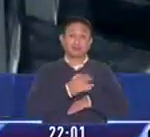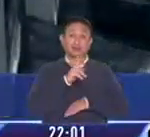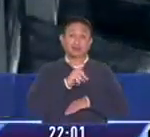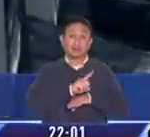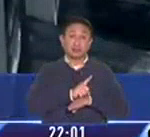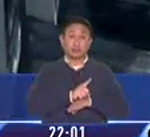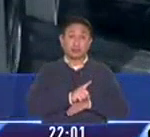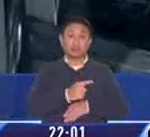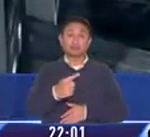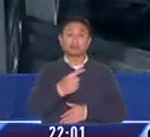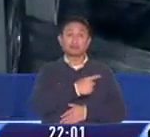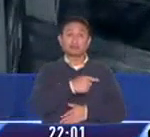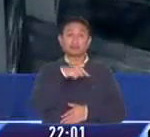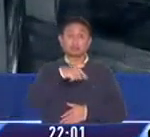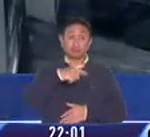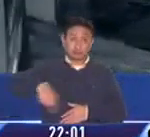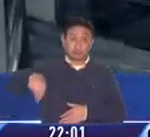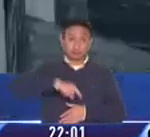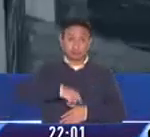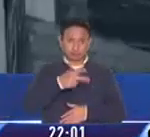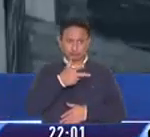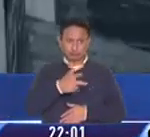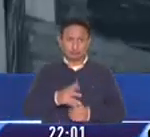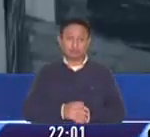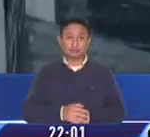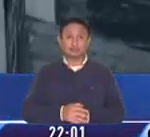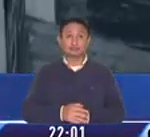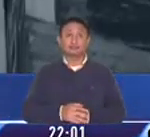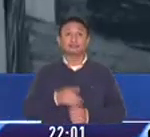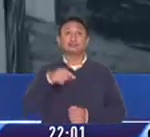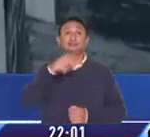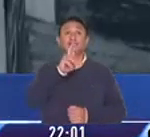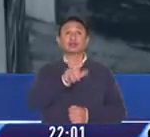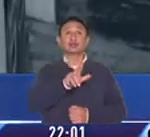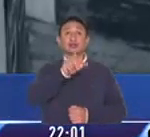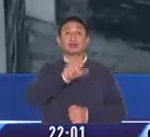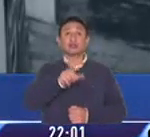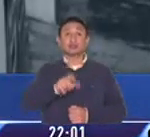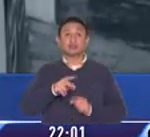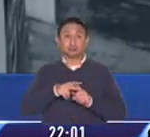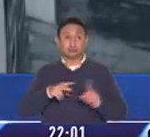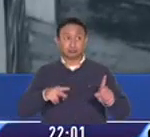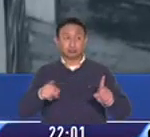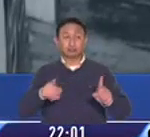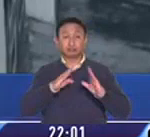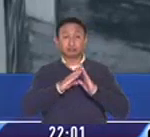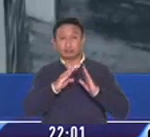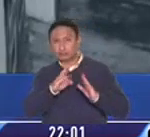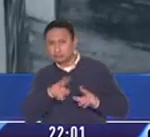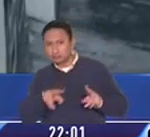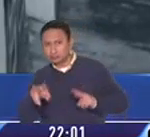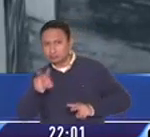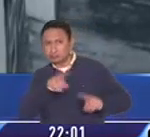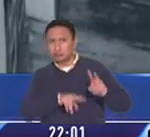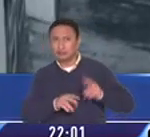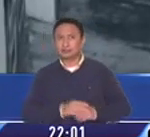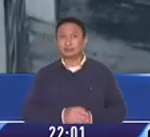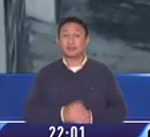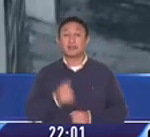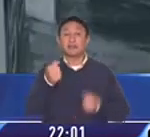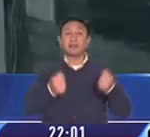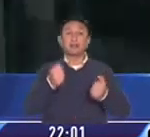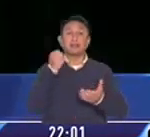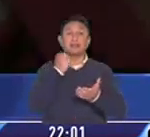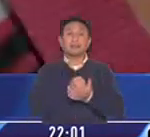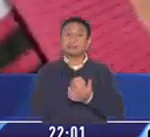carro fue grabado merodeando la zona. En la esquina se bajaron los 3 delincuentes a identificar a sus víctimas. El carro no tiene